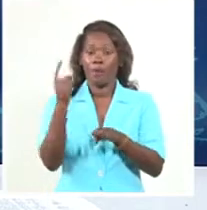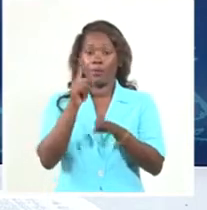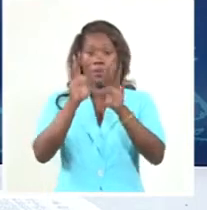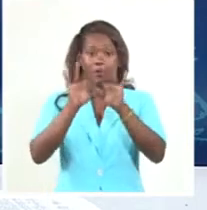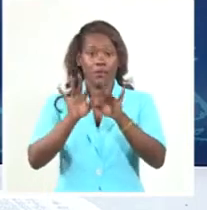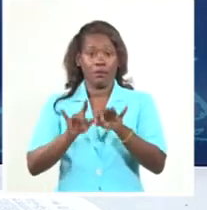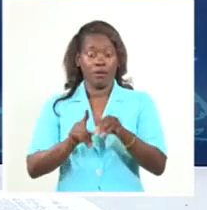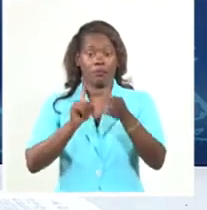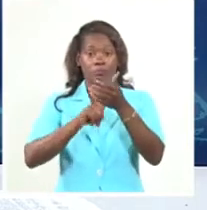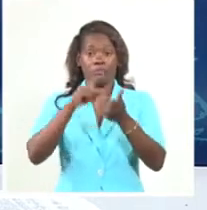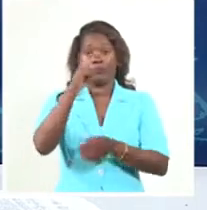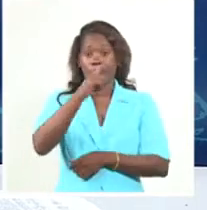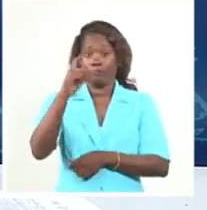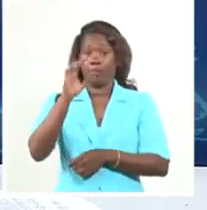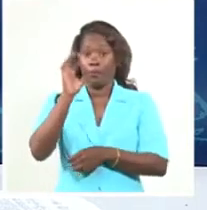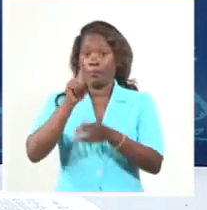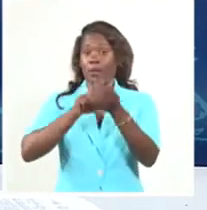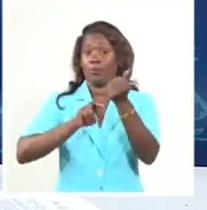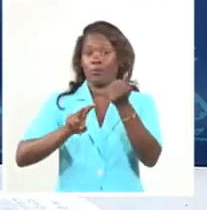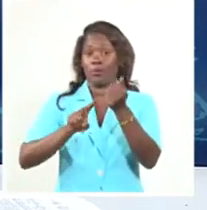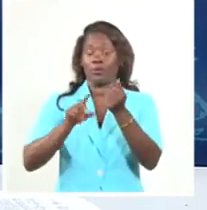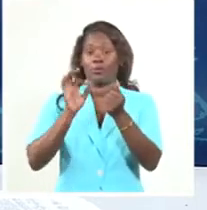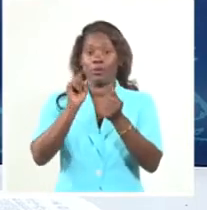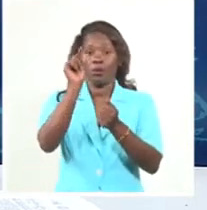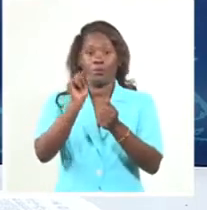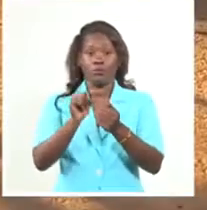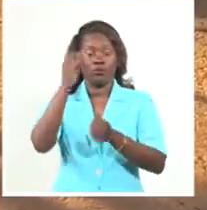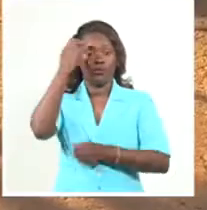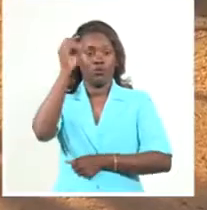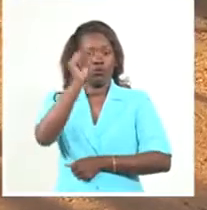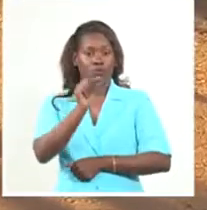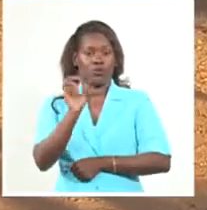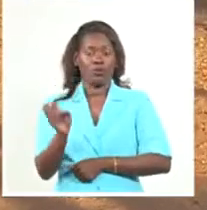Colina, y la vicegobernadora, Milaxi Sánchez.